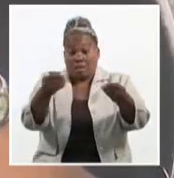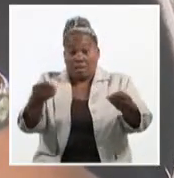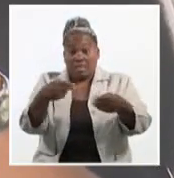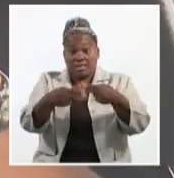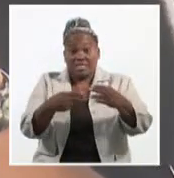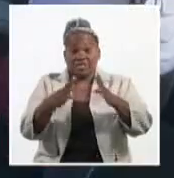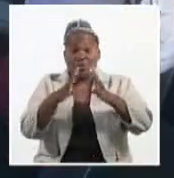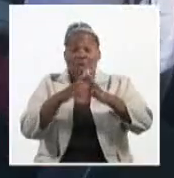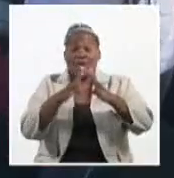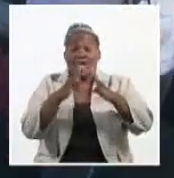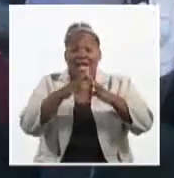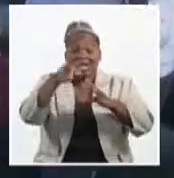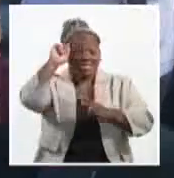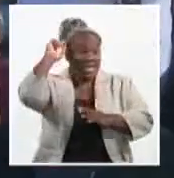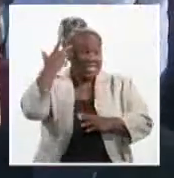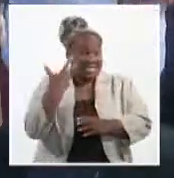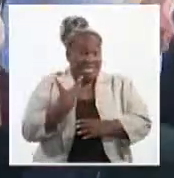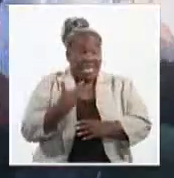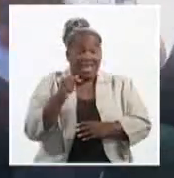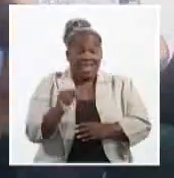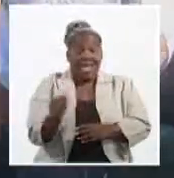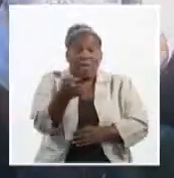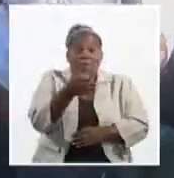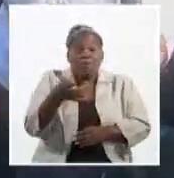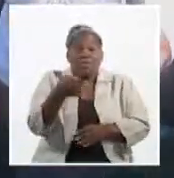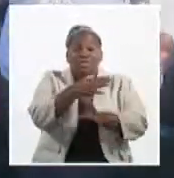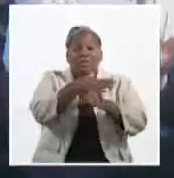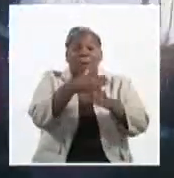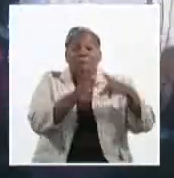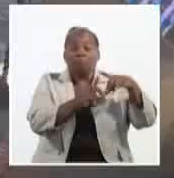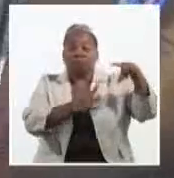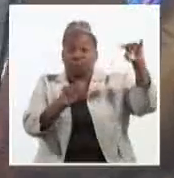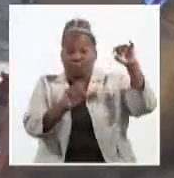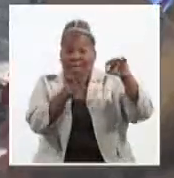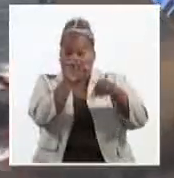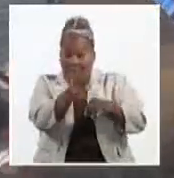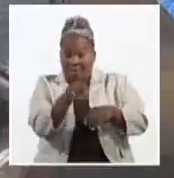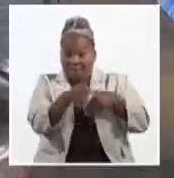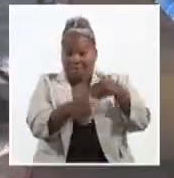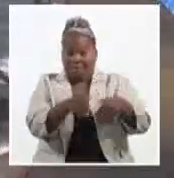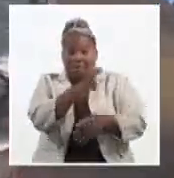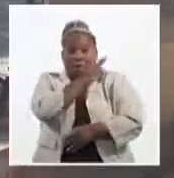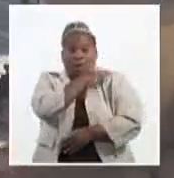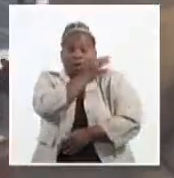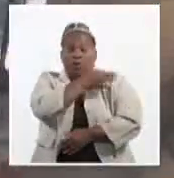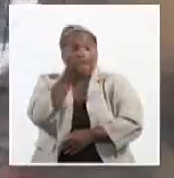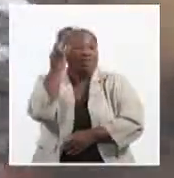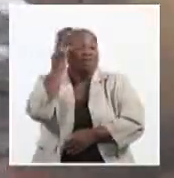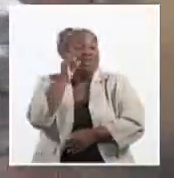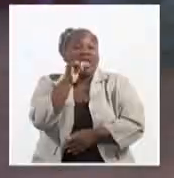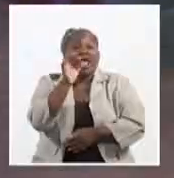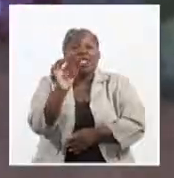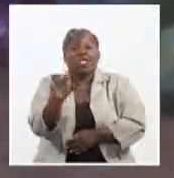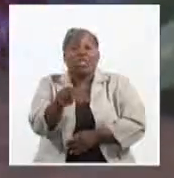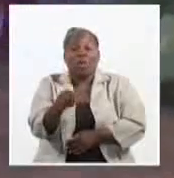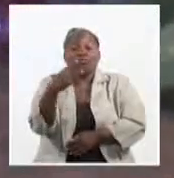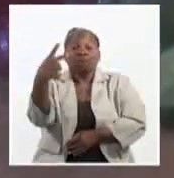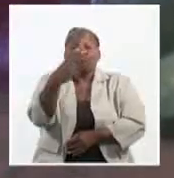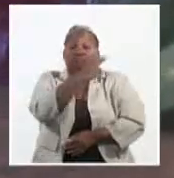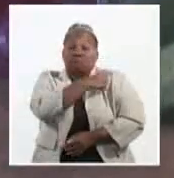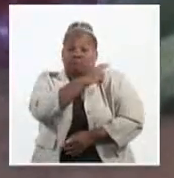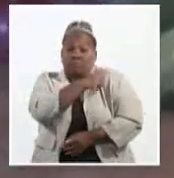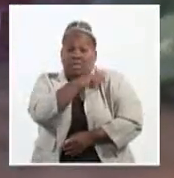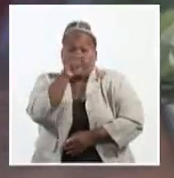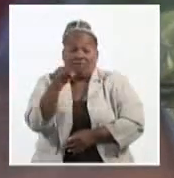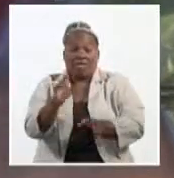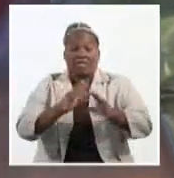Celia Sánchez Manduley, ubicada en el municipio de Medialuna, contó con la presencia del coronel Fernando Fernández García, segundo jefe del departamento